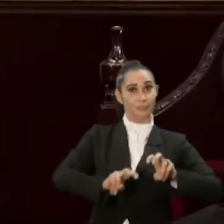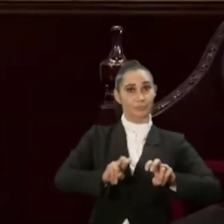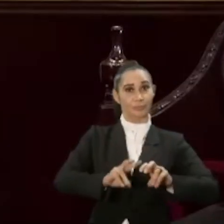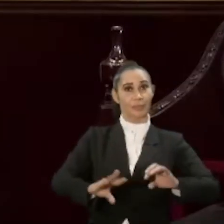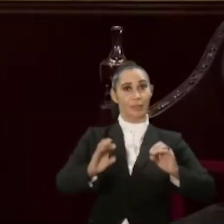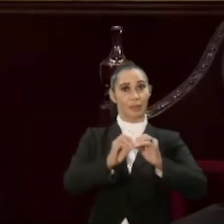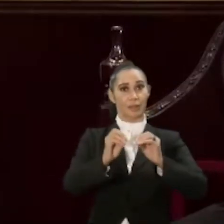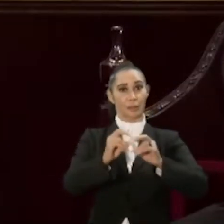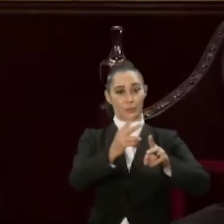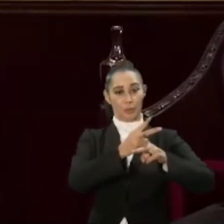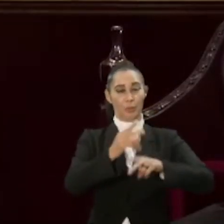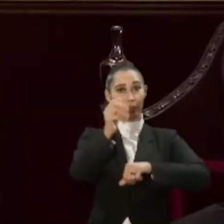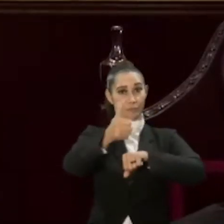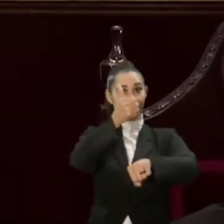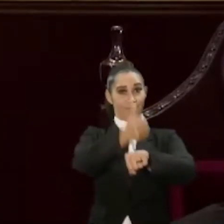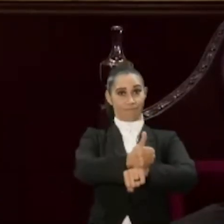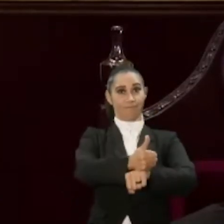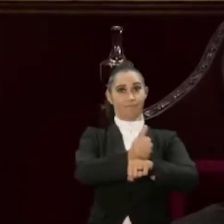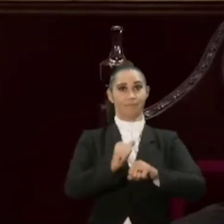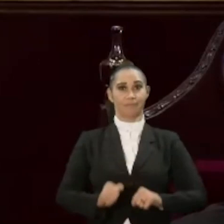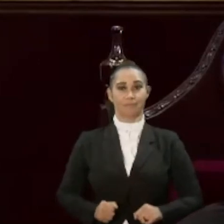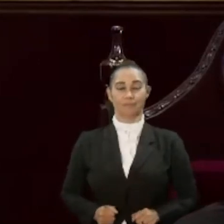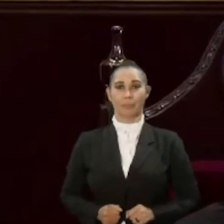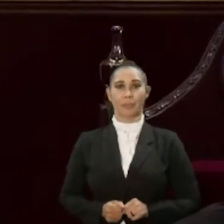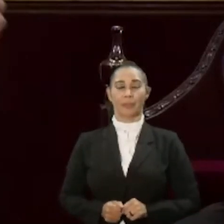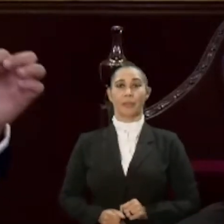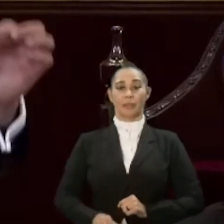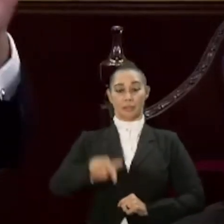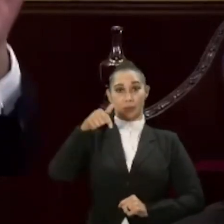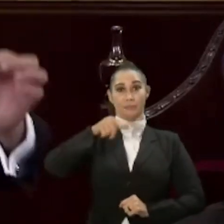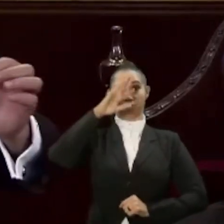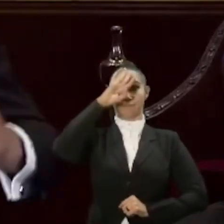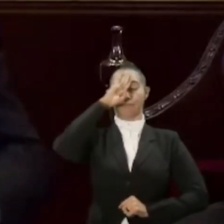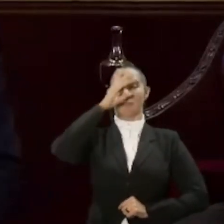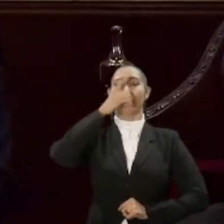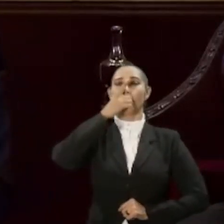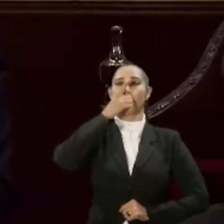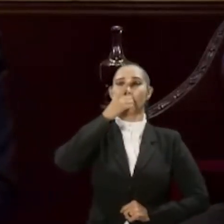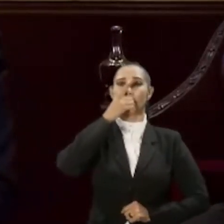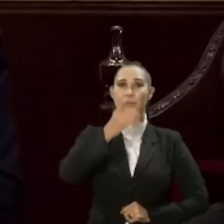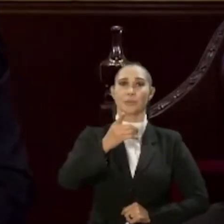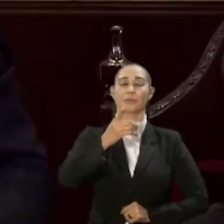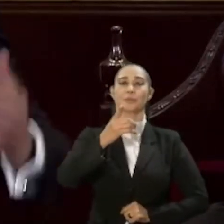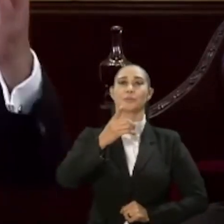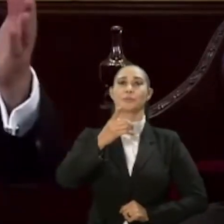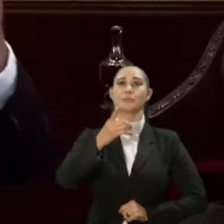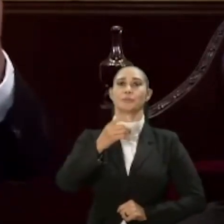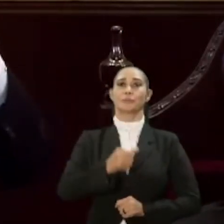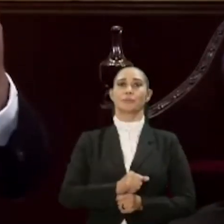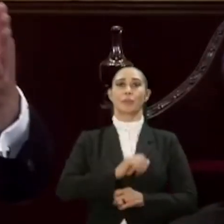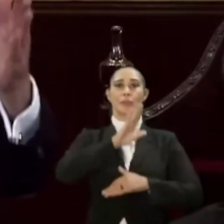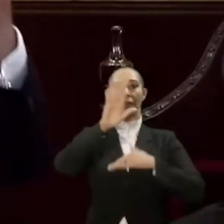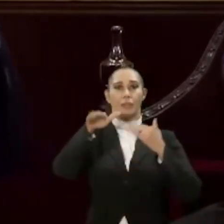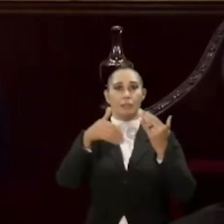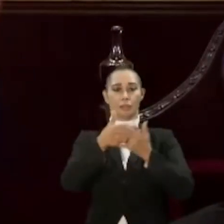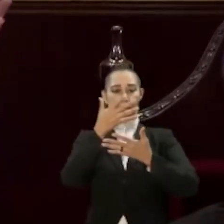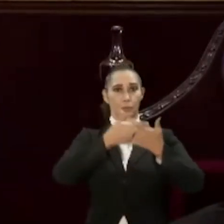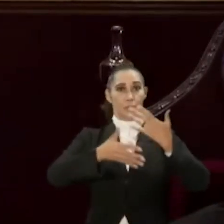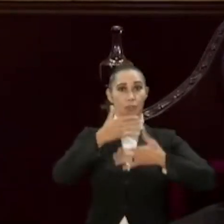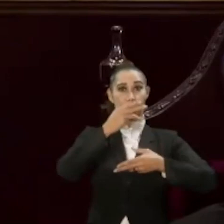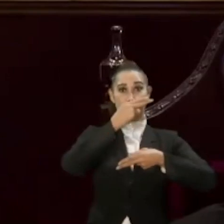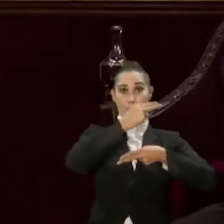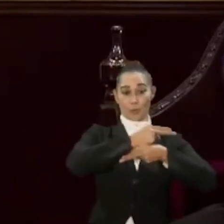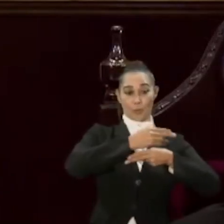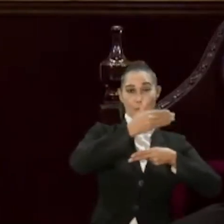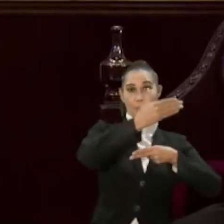mayores garantías de implementación. República Dominicana, en todo lo relacionado con Haití